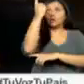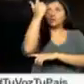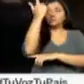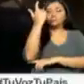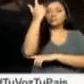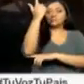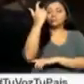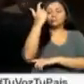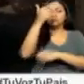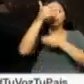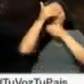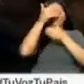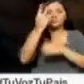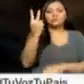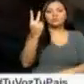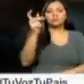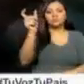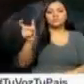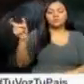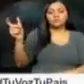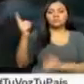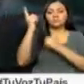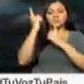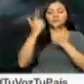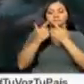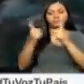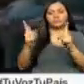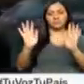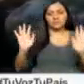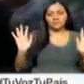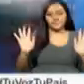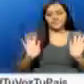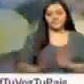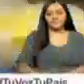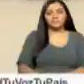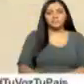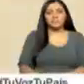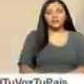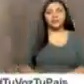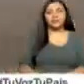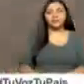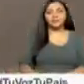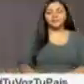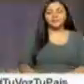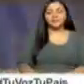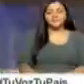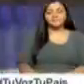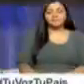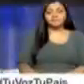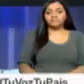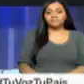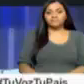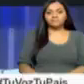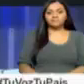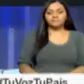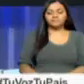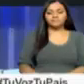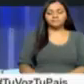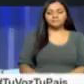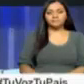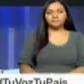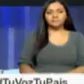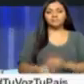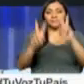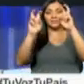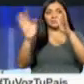reciente secuestro de 2 oficiales militares, quienes ya fueron liberados. Carolina Díaz, Noticiero Ciudadano. En otro